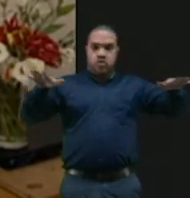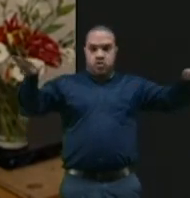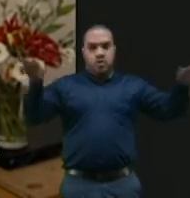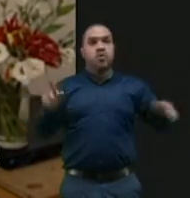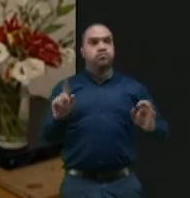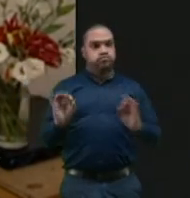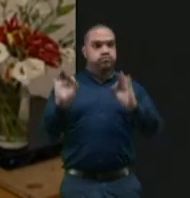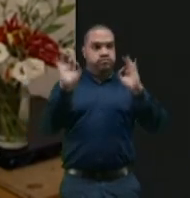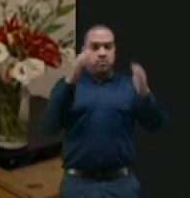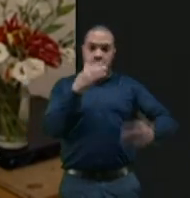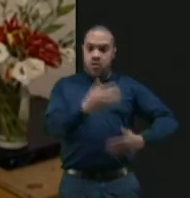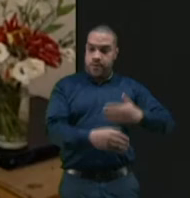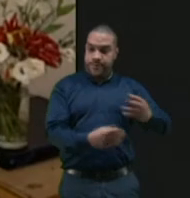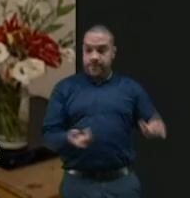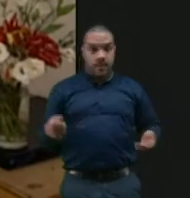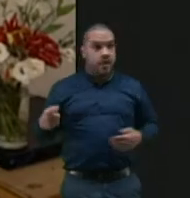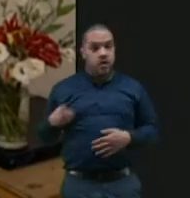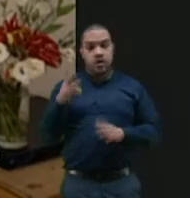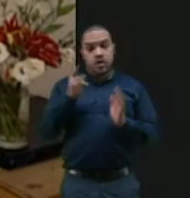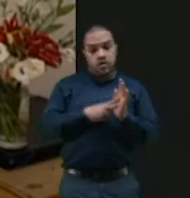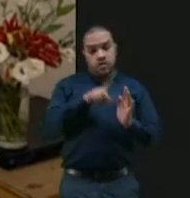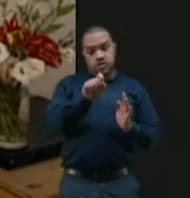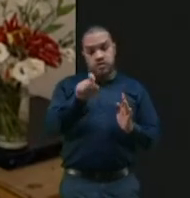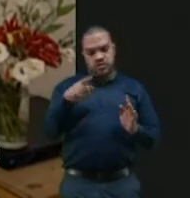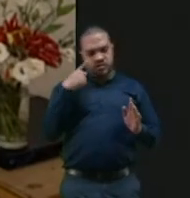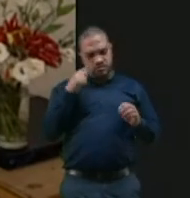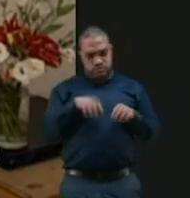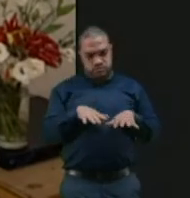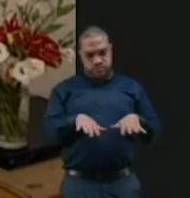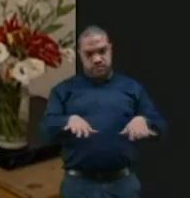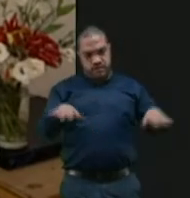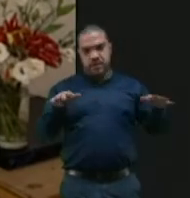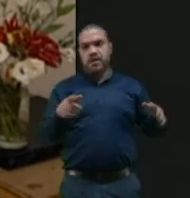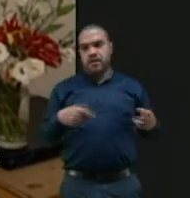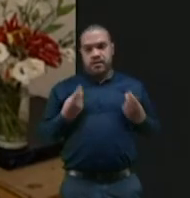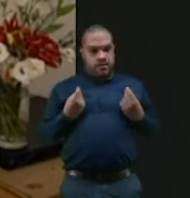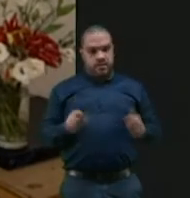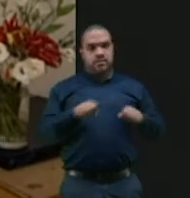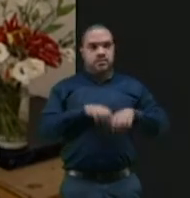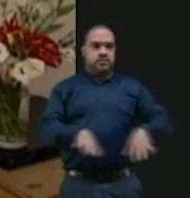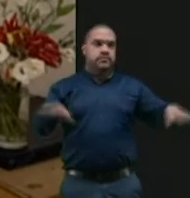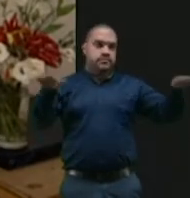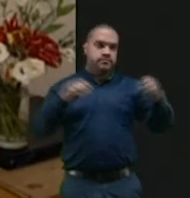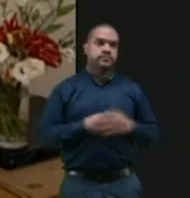2012, Waze estaba creciendo más rápido que todos los demás combinados.